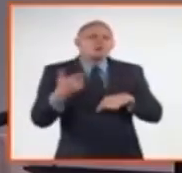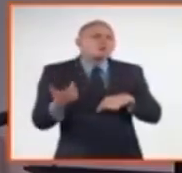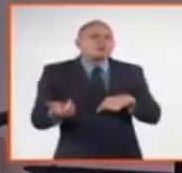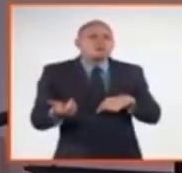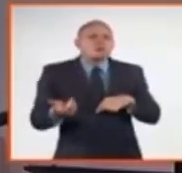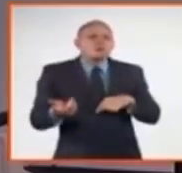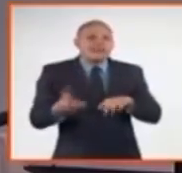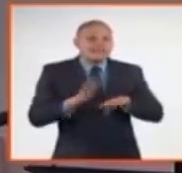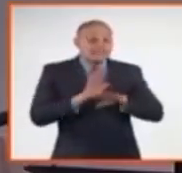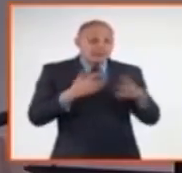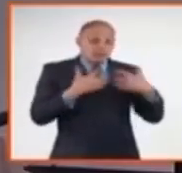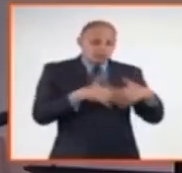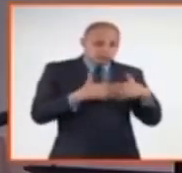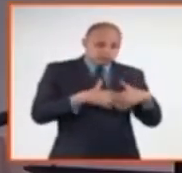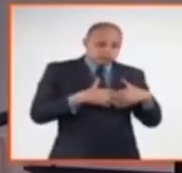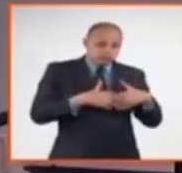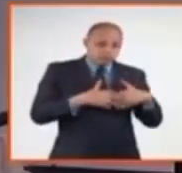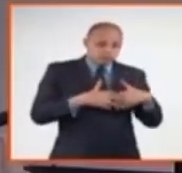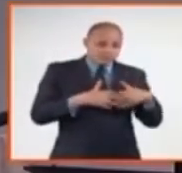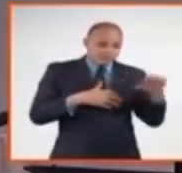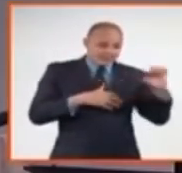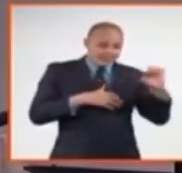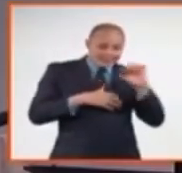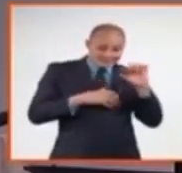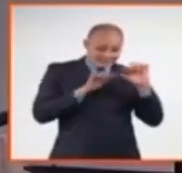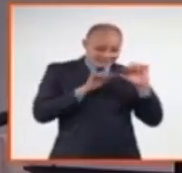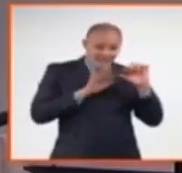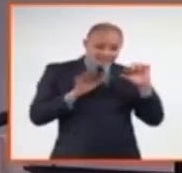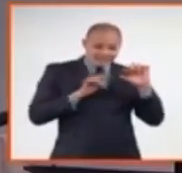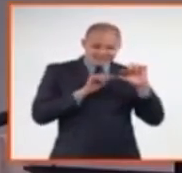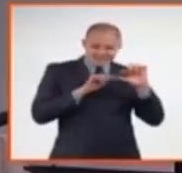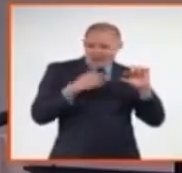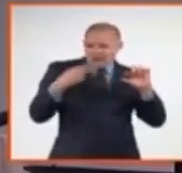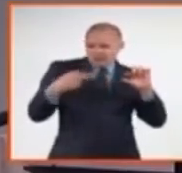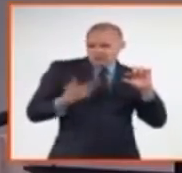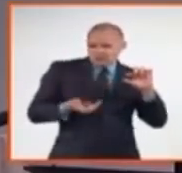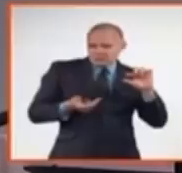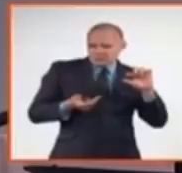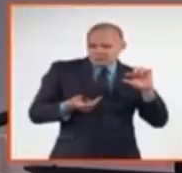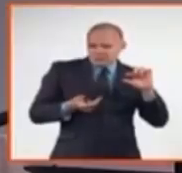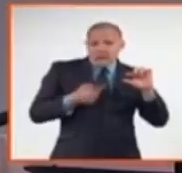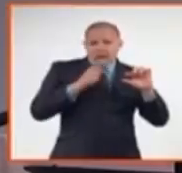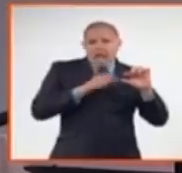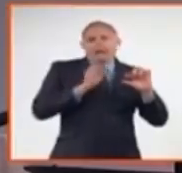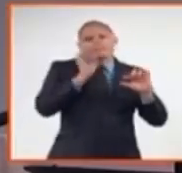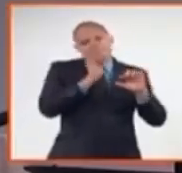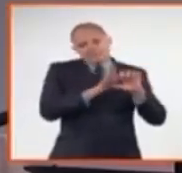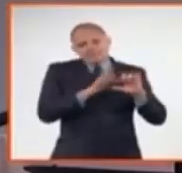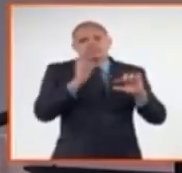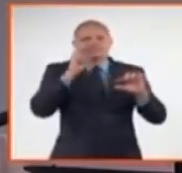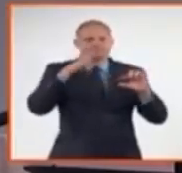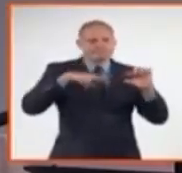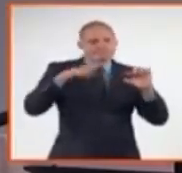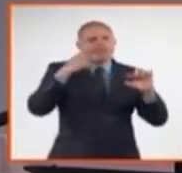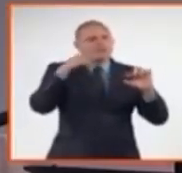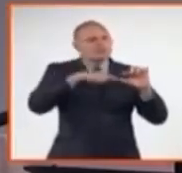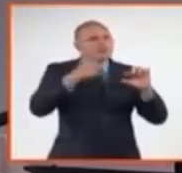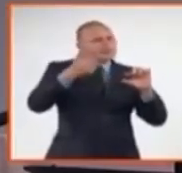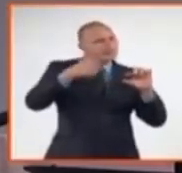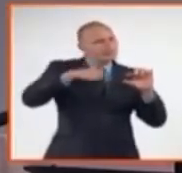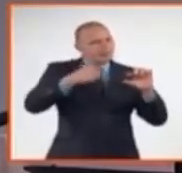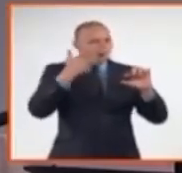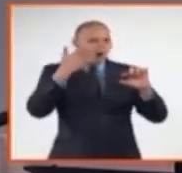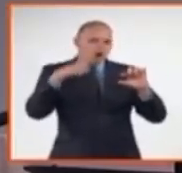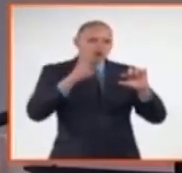obtienen en ese volví todo en la fábrica también se desata una serie de análisis o de técnicas analíticas